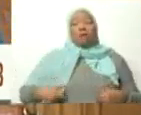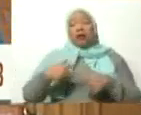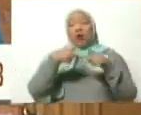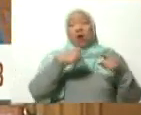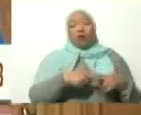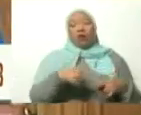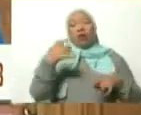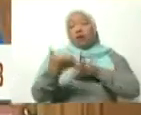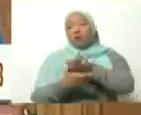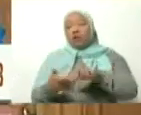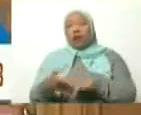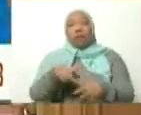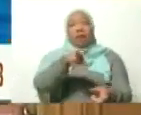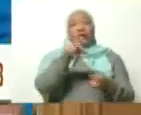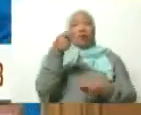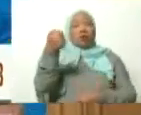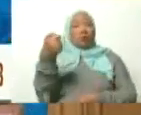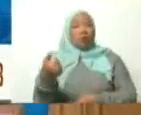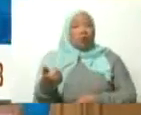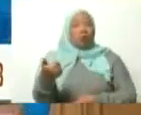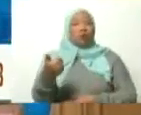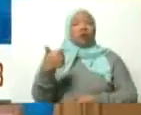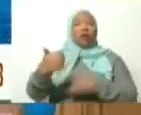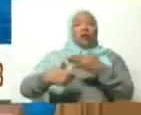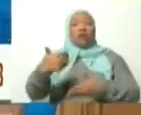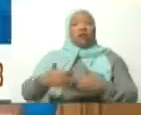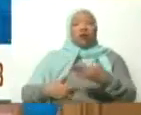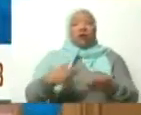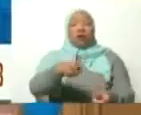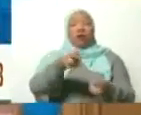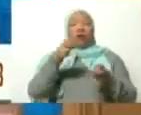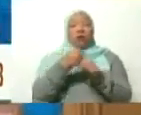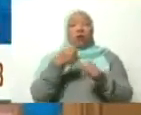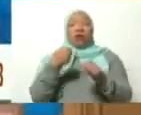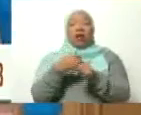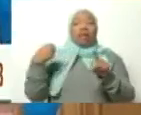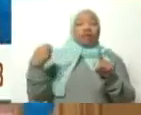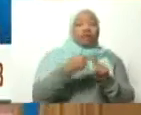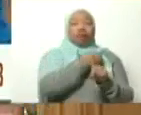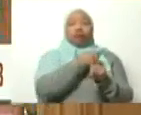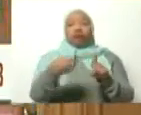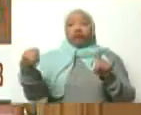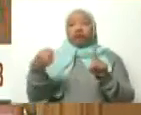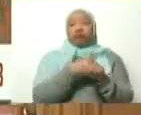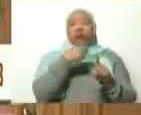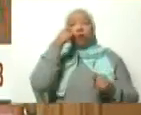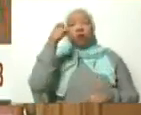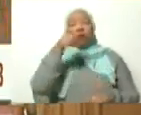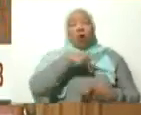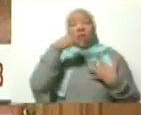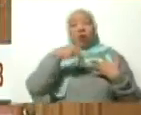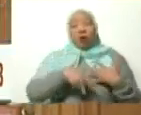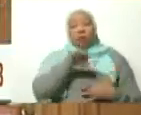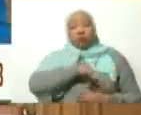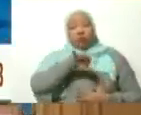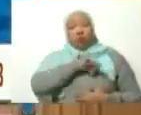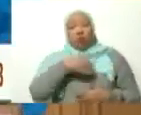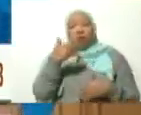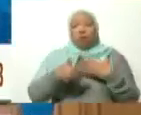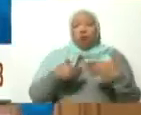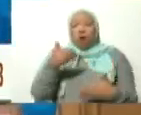sanar. La remuneración de los trabajadores duramente golpeada. Nuestros programas sociales ahí